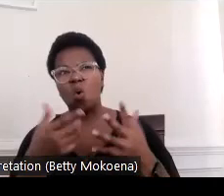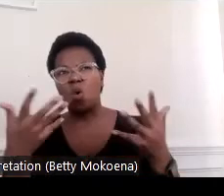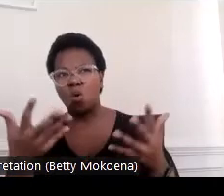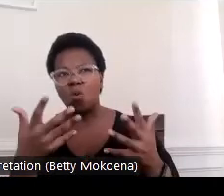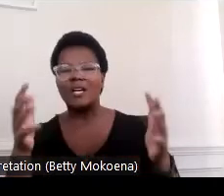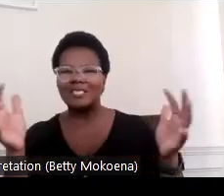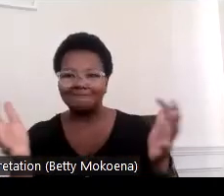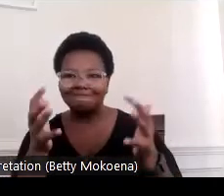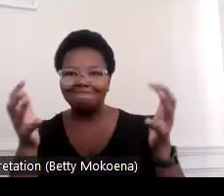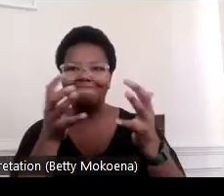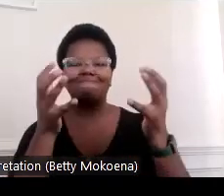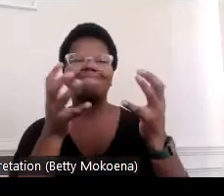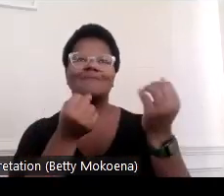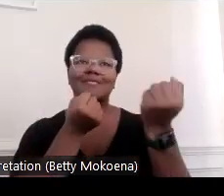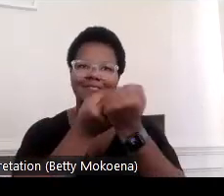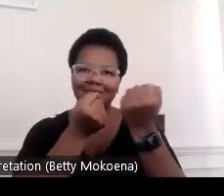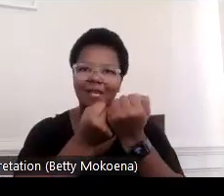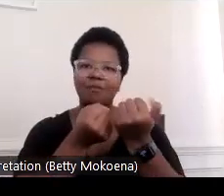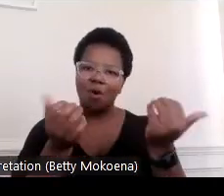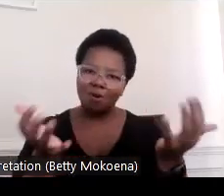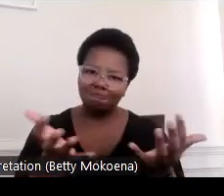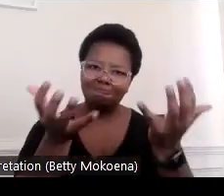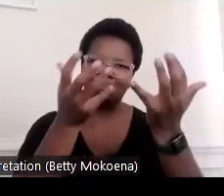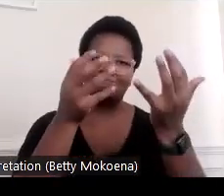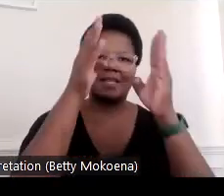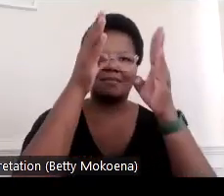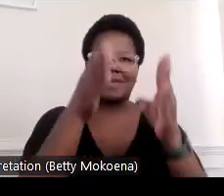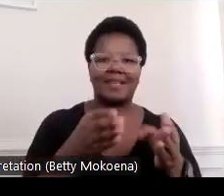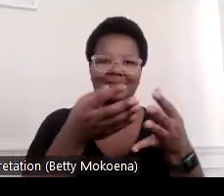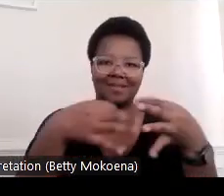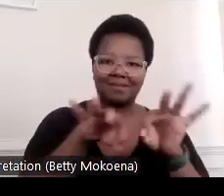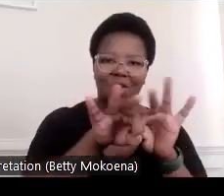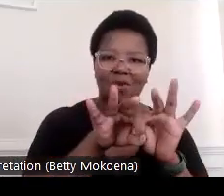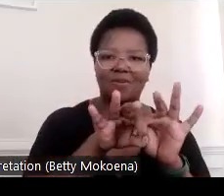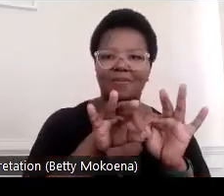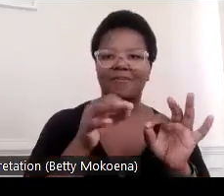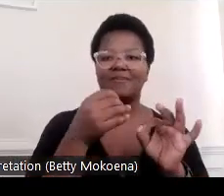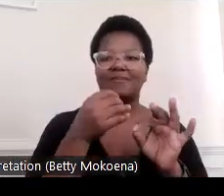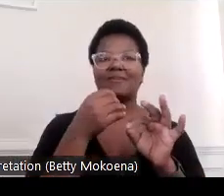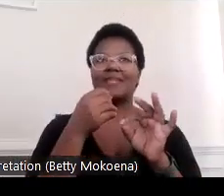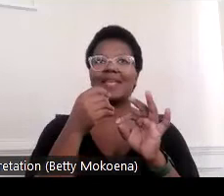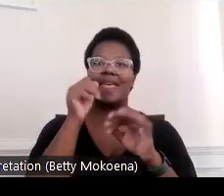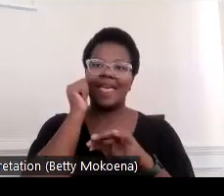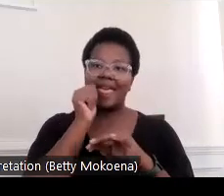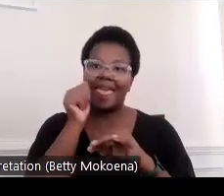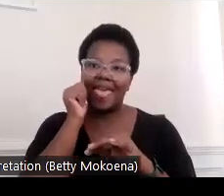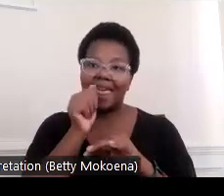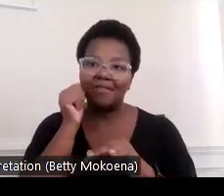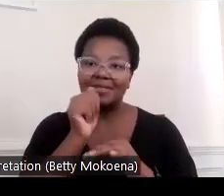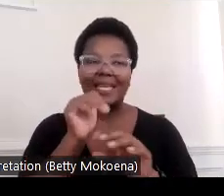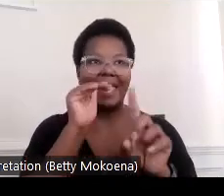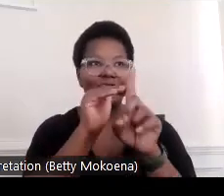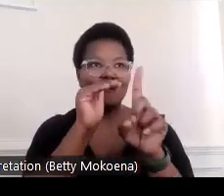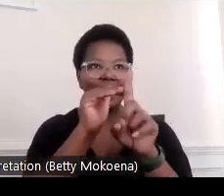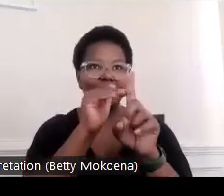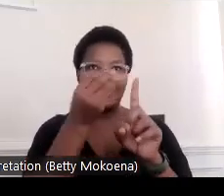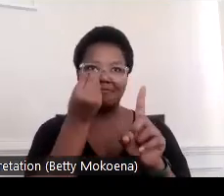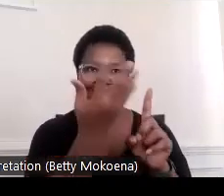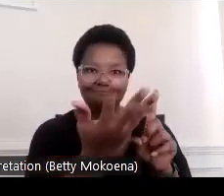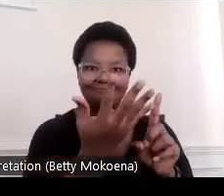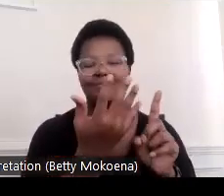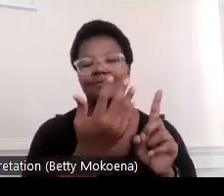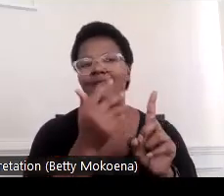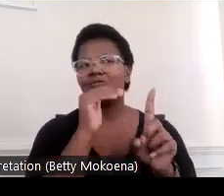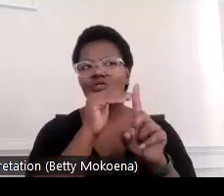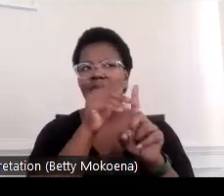te olvides Esa es la meta tuya es lo que tú quieres alcanzar tú puedes y tal vez hasta sea recordatorios diarios